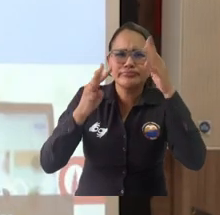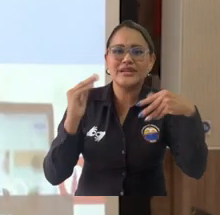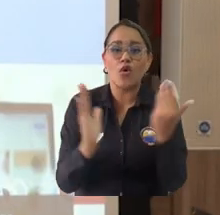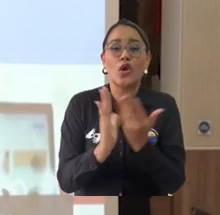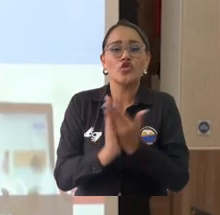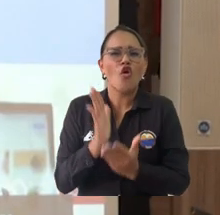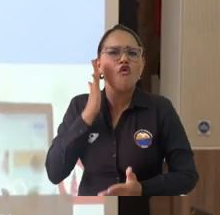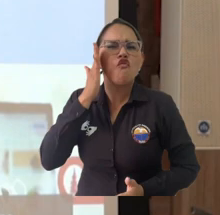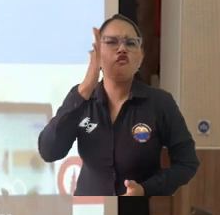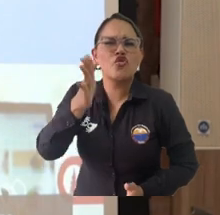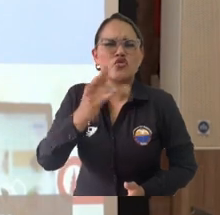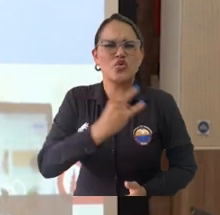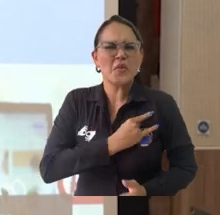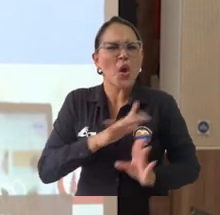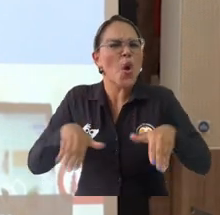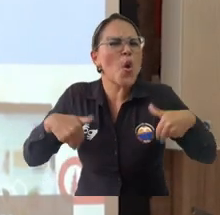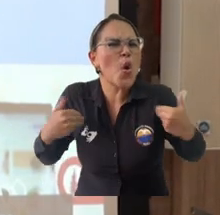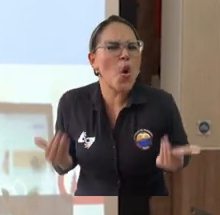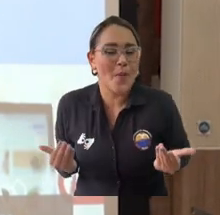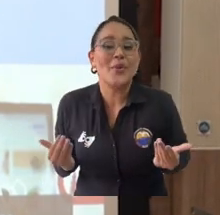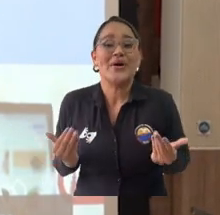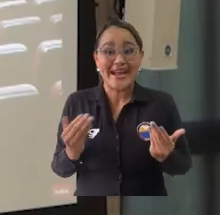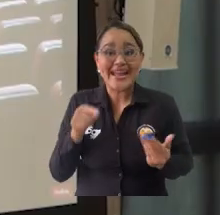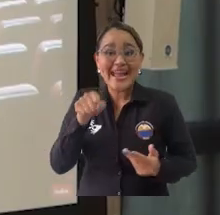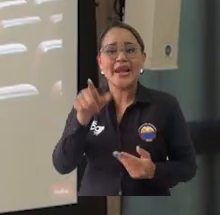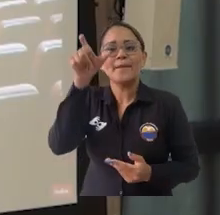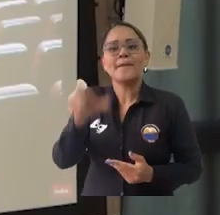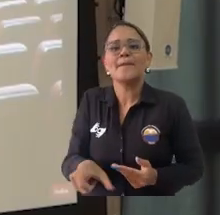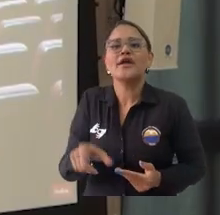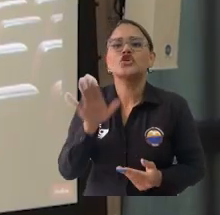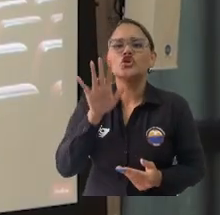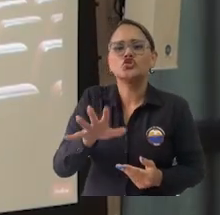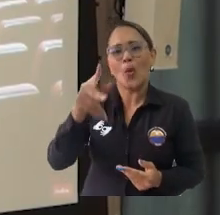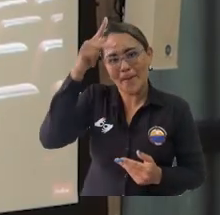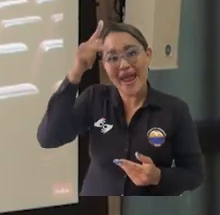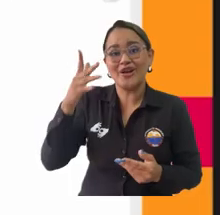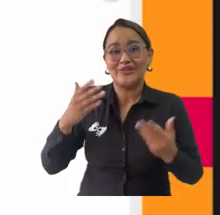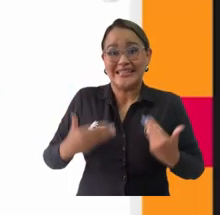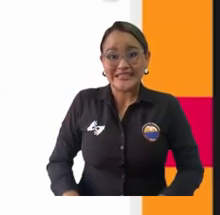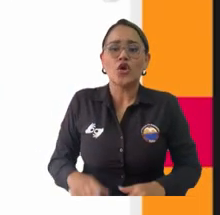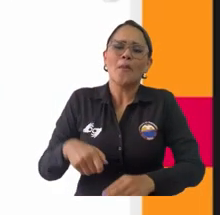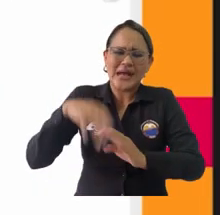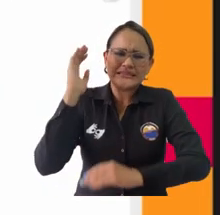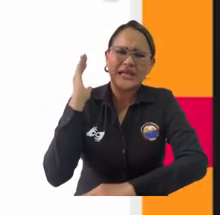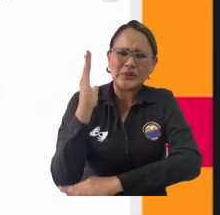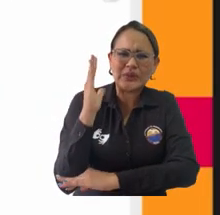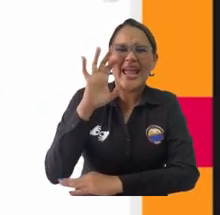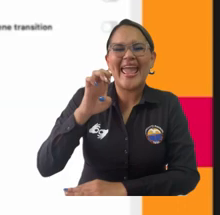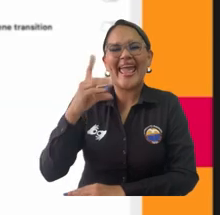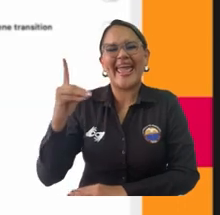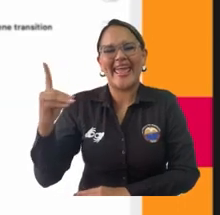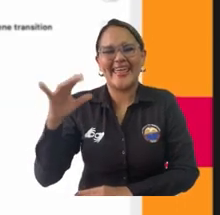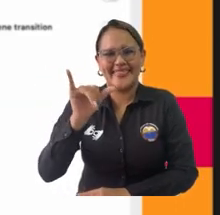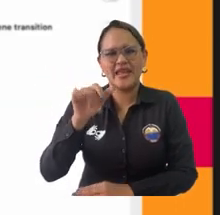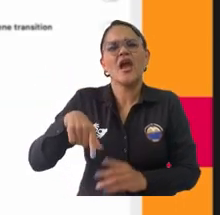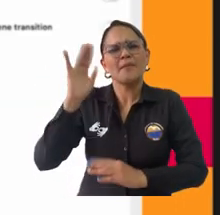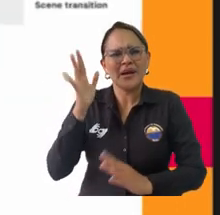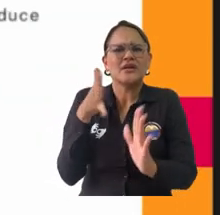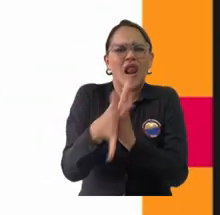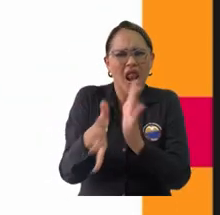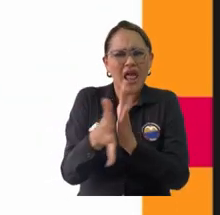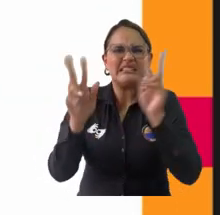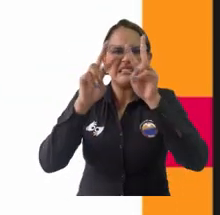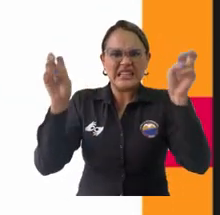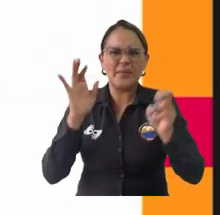Innovación educativa y el futuro de la educación superior, a cargo del peruano Eddie Morris, quien enfatizó en la evolución de la educación a partir